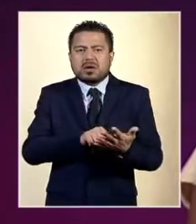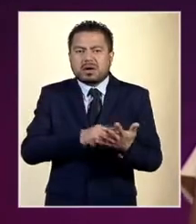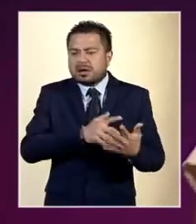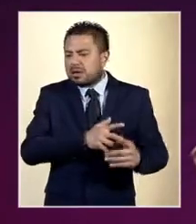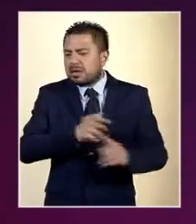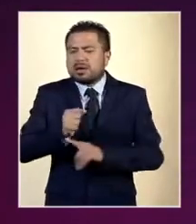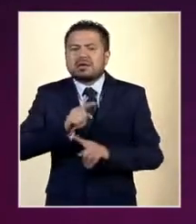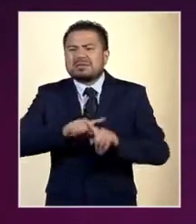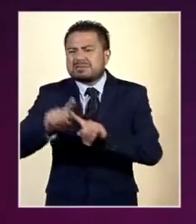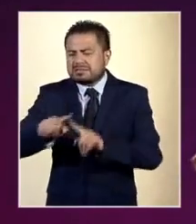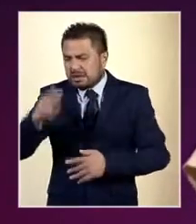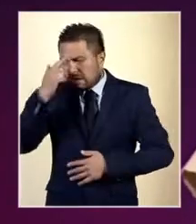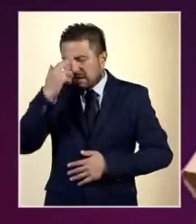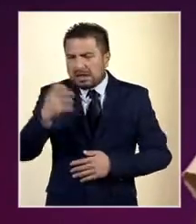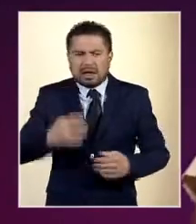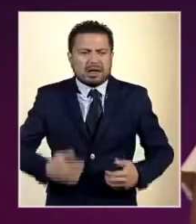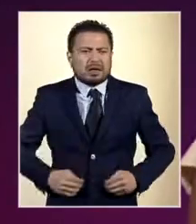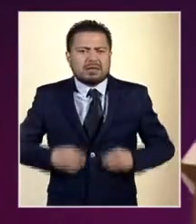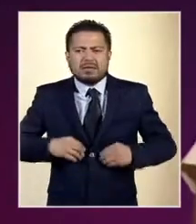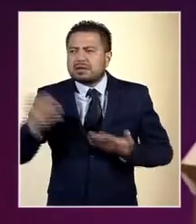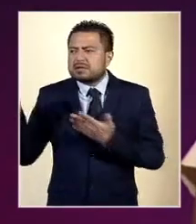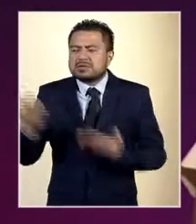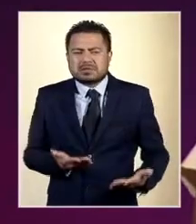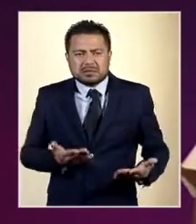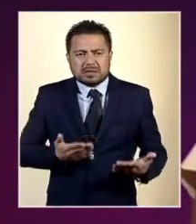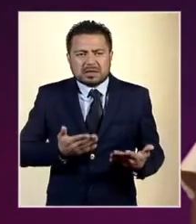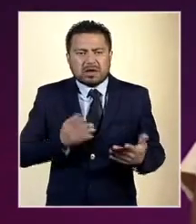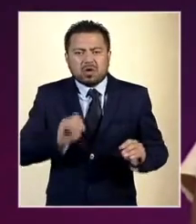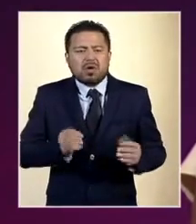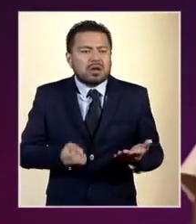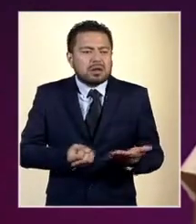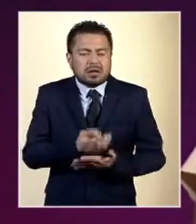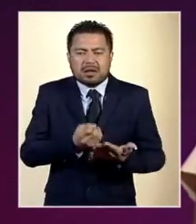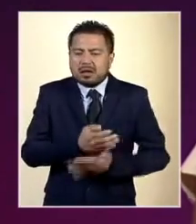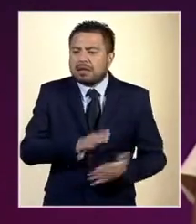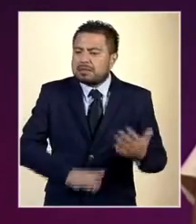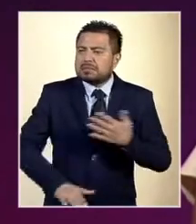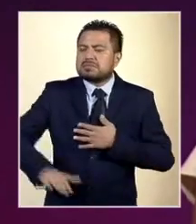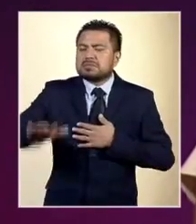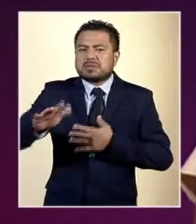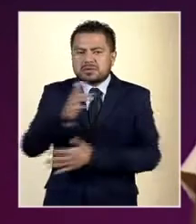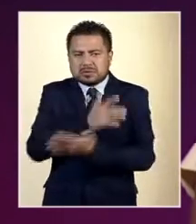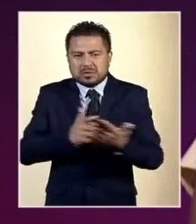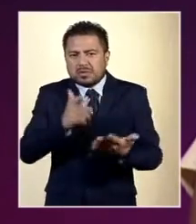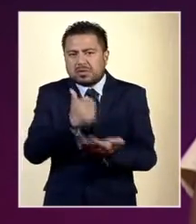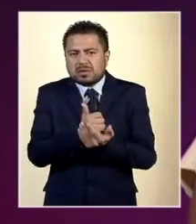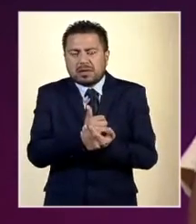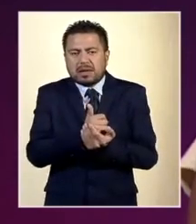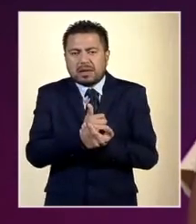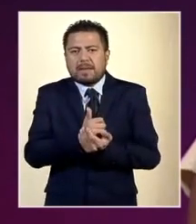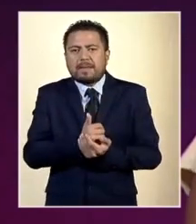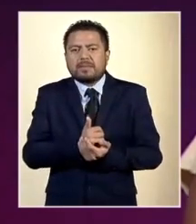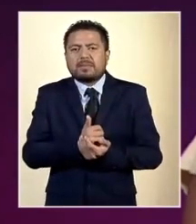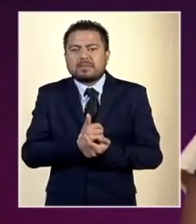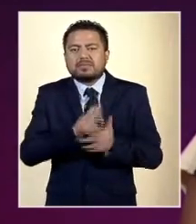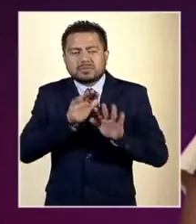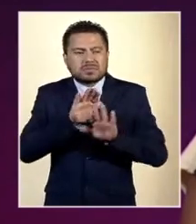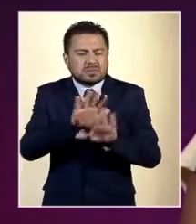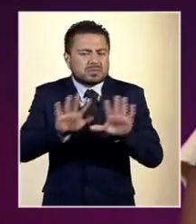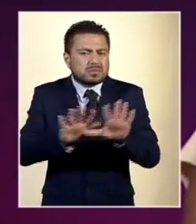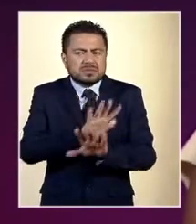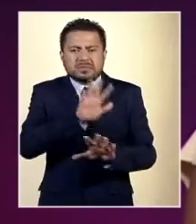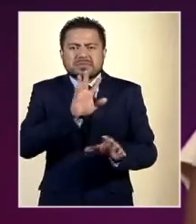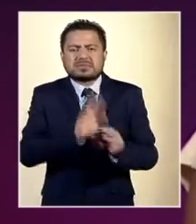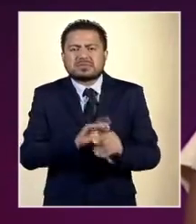vienen por diversas razones a la ciudad o que nacieron o que crecieron en la ciudad y sobre